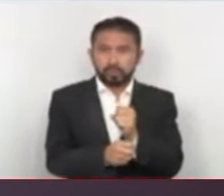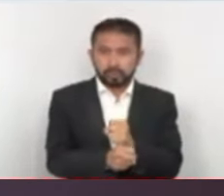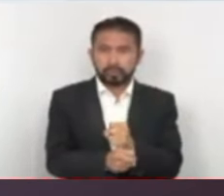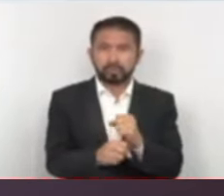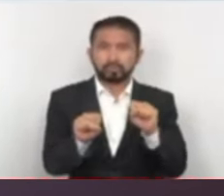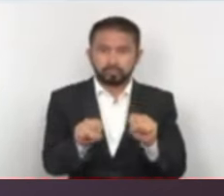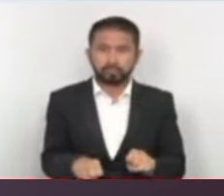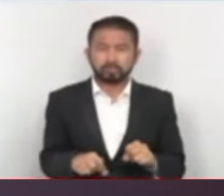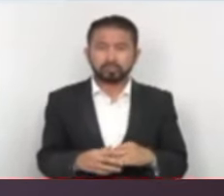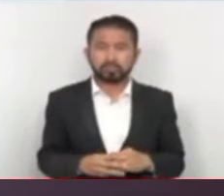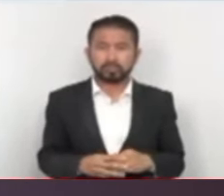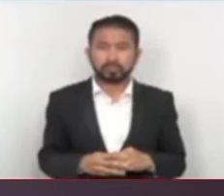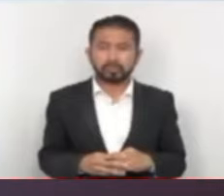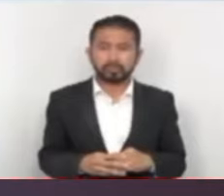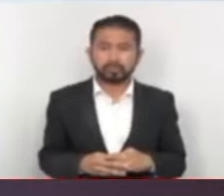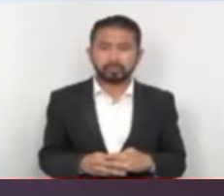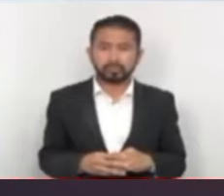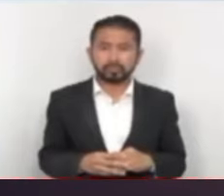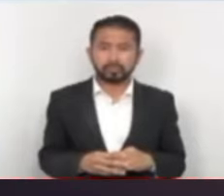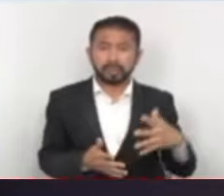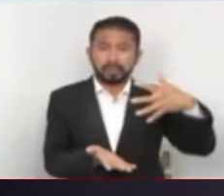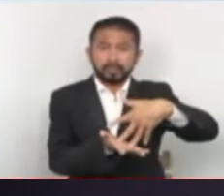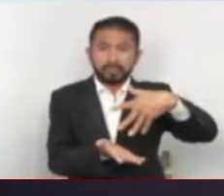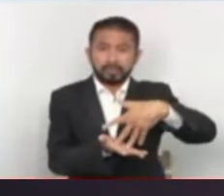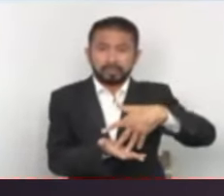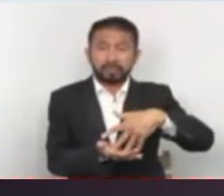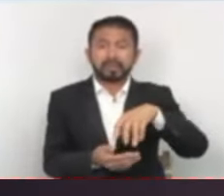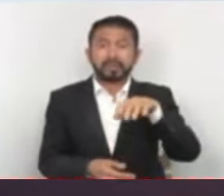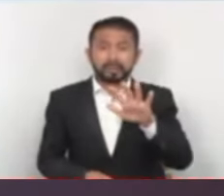y poder tener a una ciudadanía que pase el